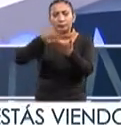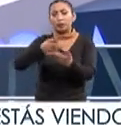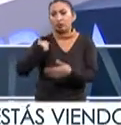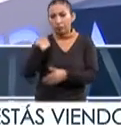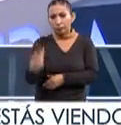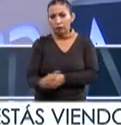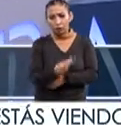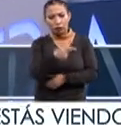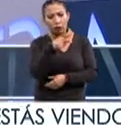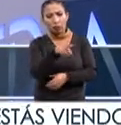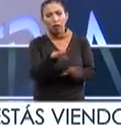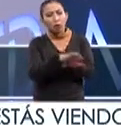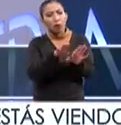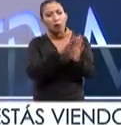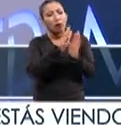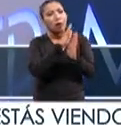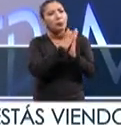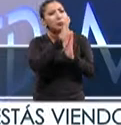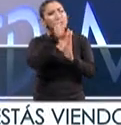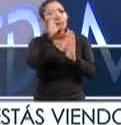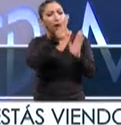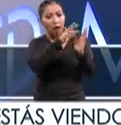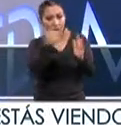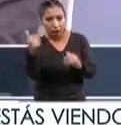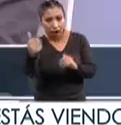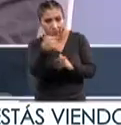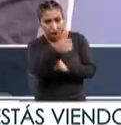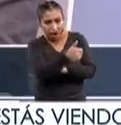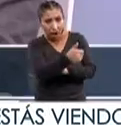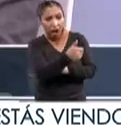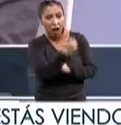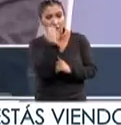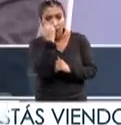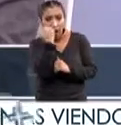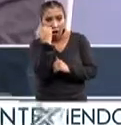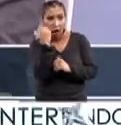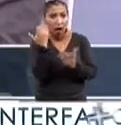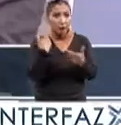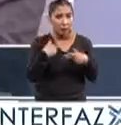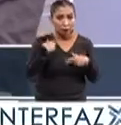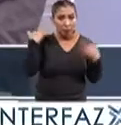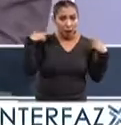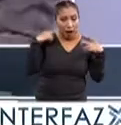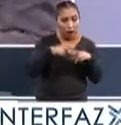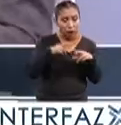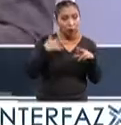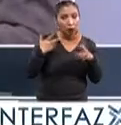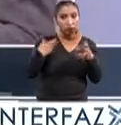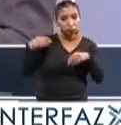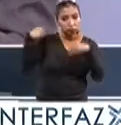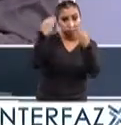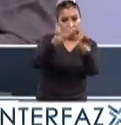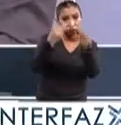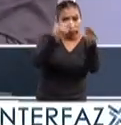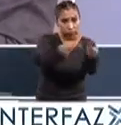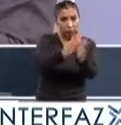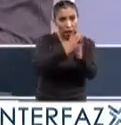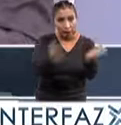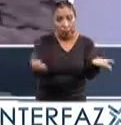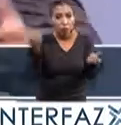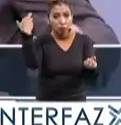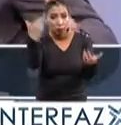gustaría hacerle. ¿Cómo se conforman las bibliotecas? ¿Cada quien, cada plantel, cada lector, maestros y sociedad van contribuyendo?